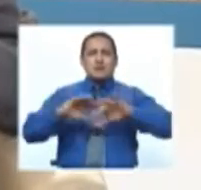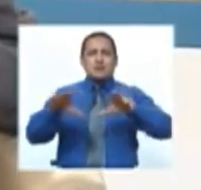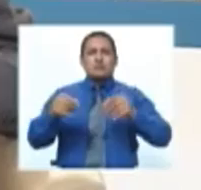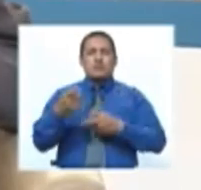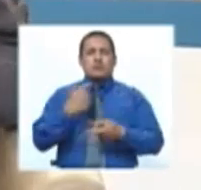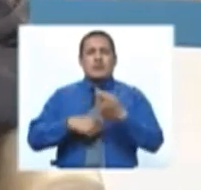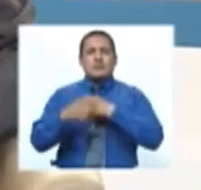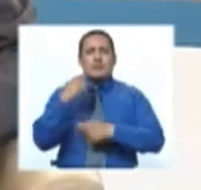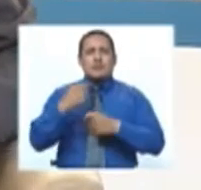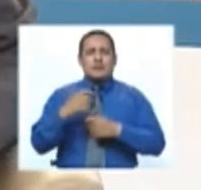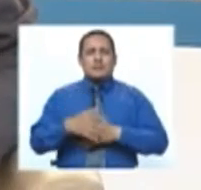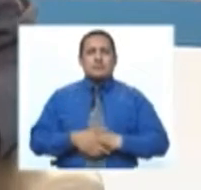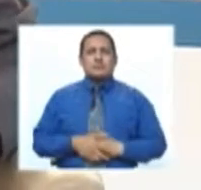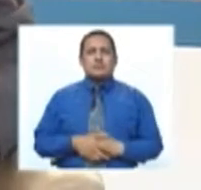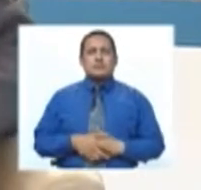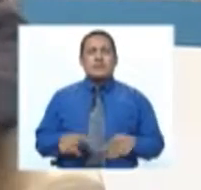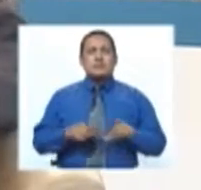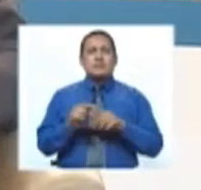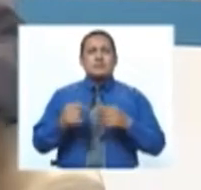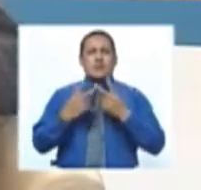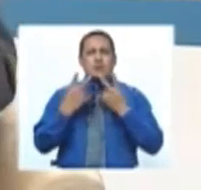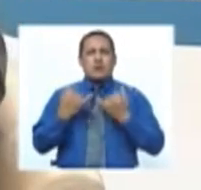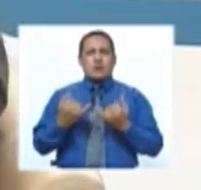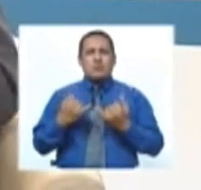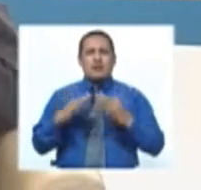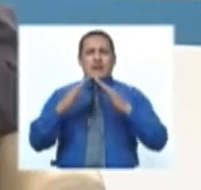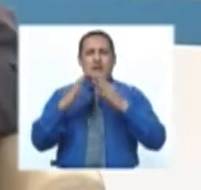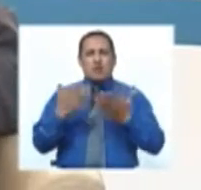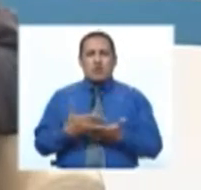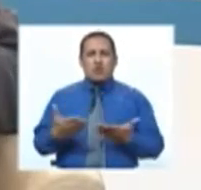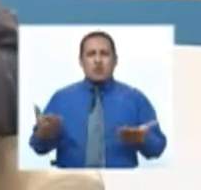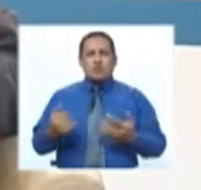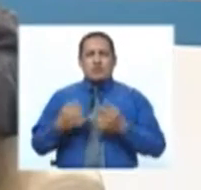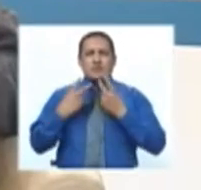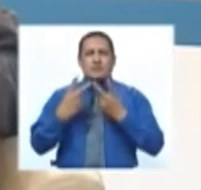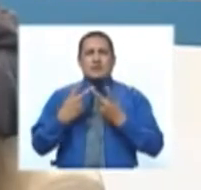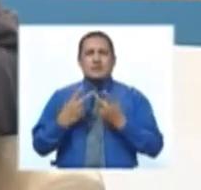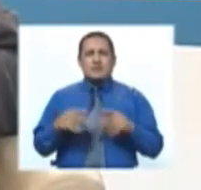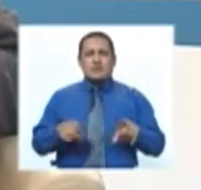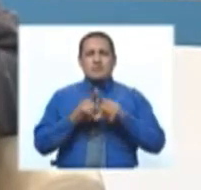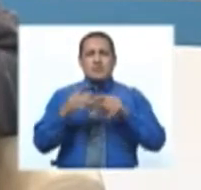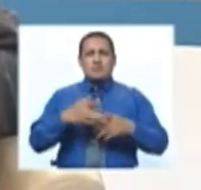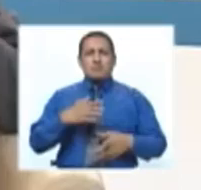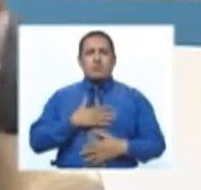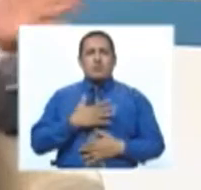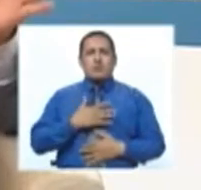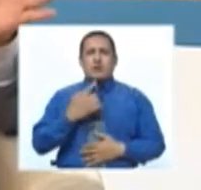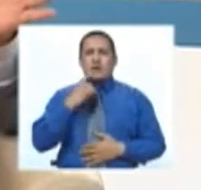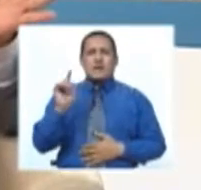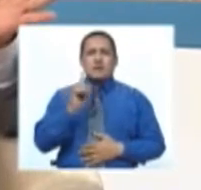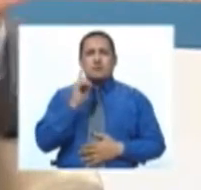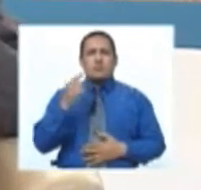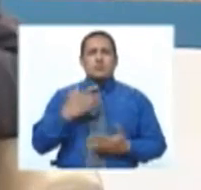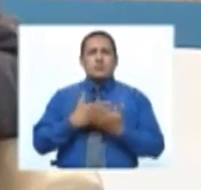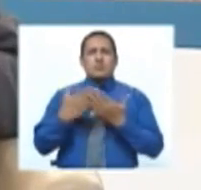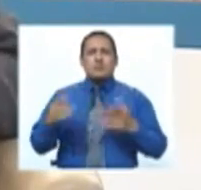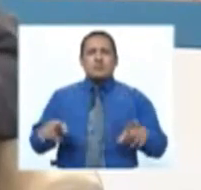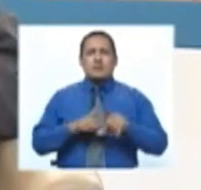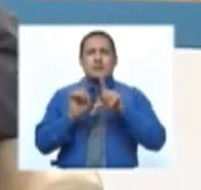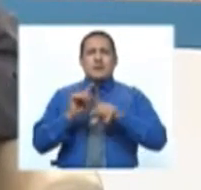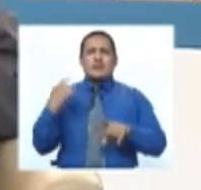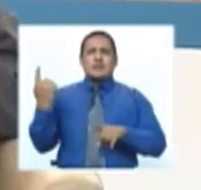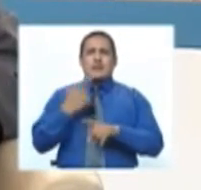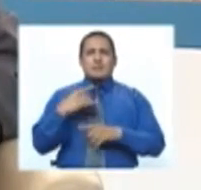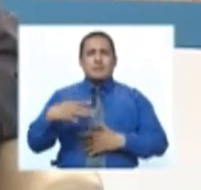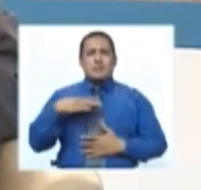del tráfico comercial. Así es. Vamos ahora a los muebles, a estos bienes públicos que ya no son de dominio público, sino de